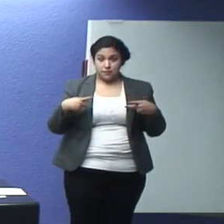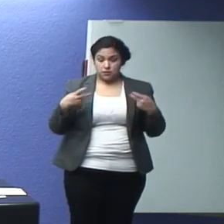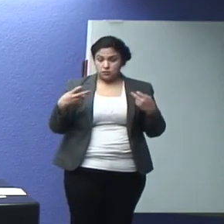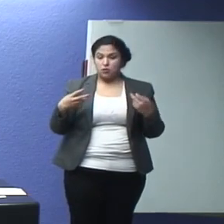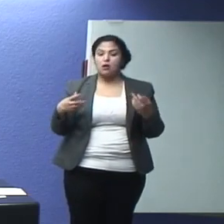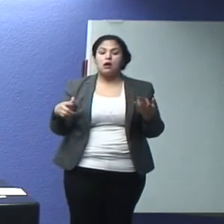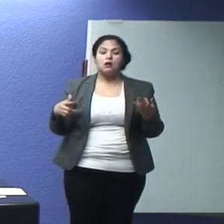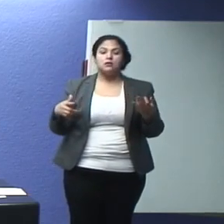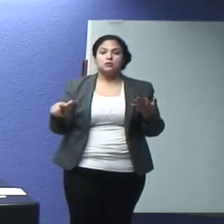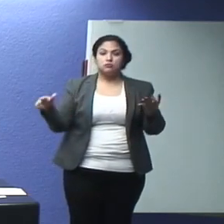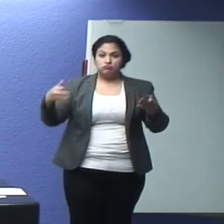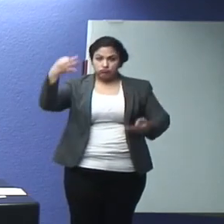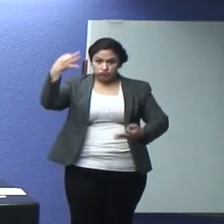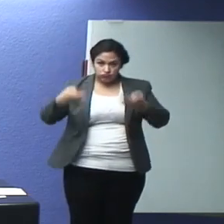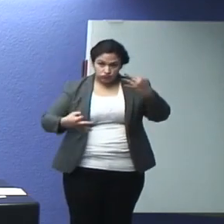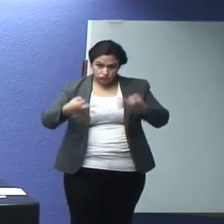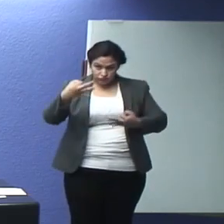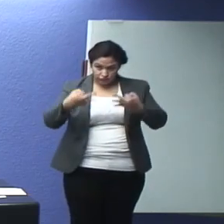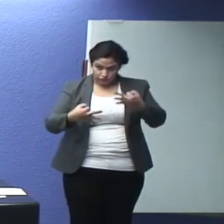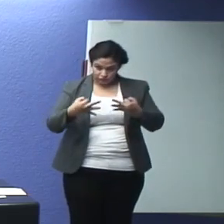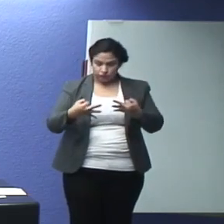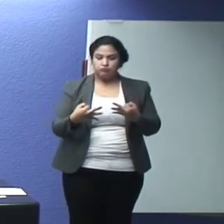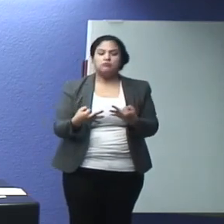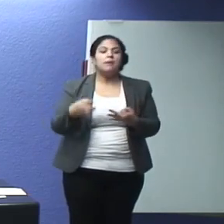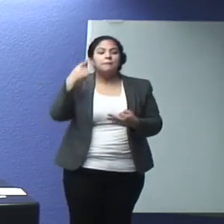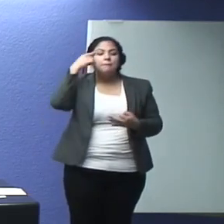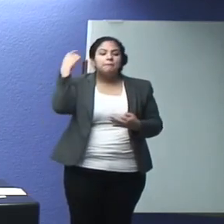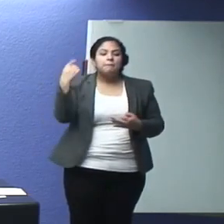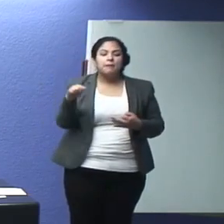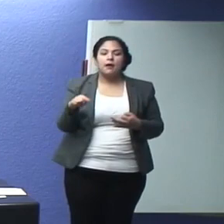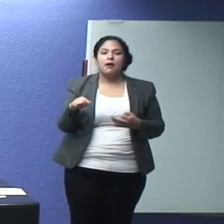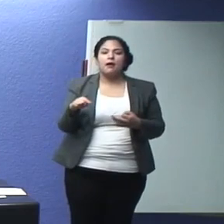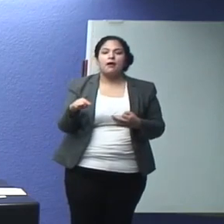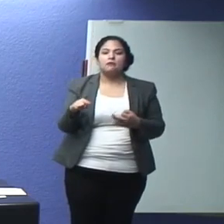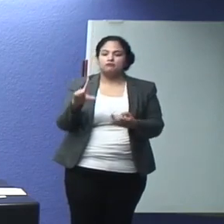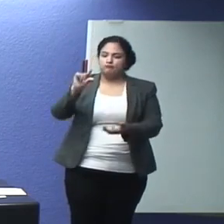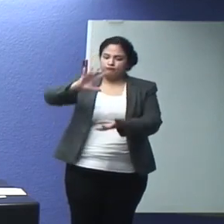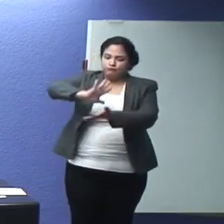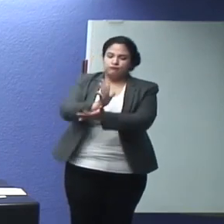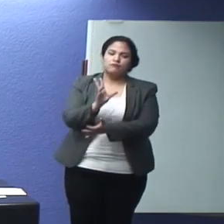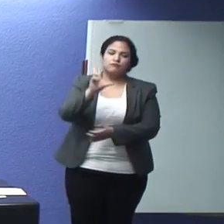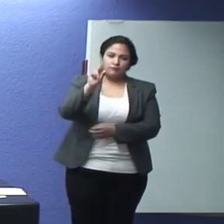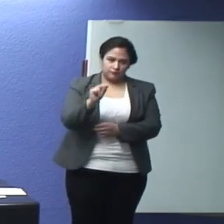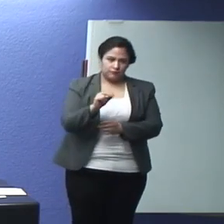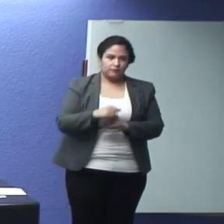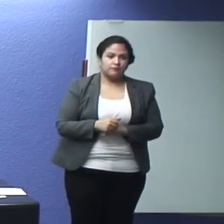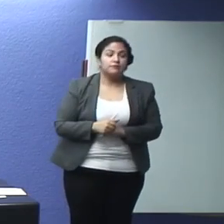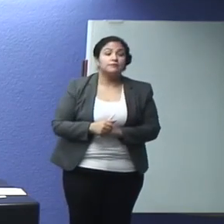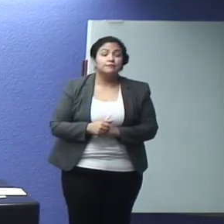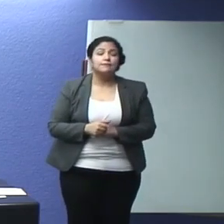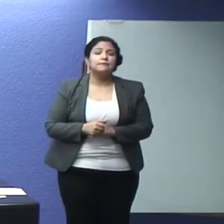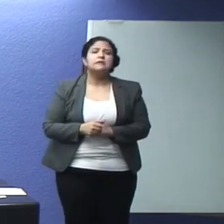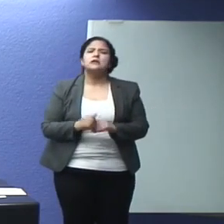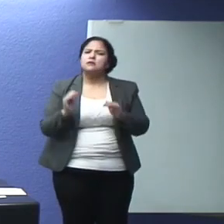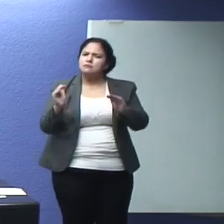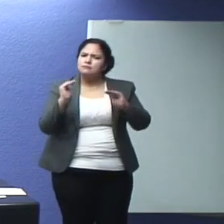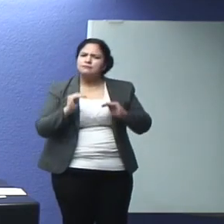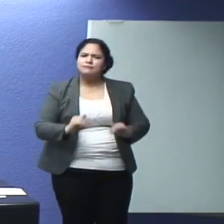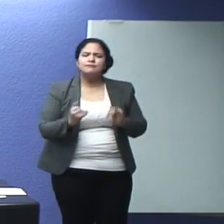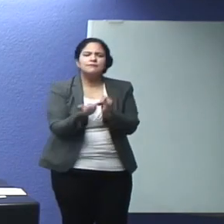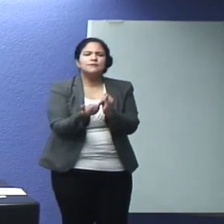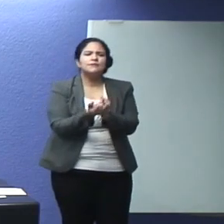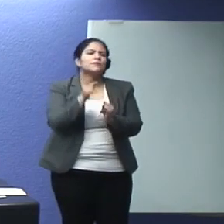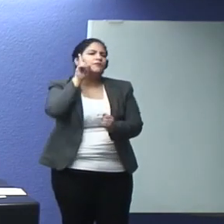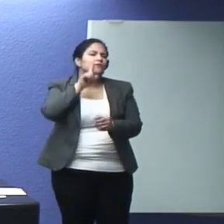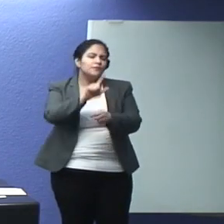y El Glosario de la Diversidad Sexual de Género y Características Sexuales. Por otra parte, la licenciada Flores también colabora